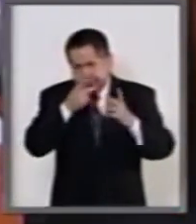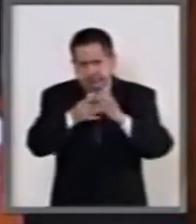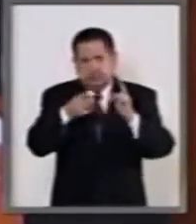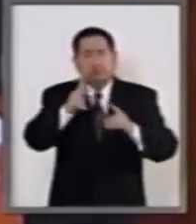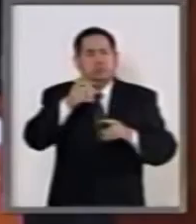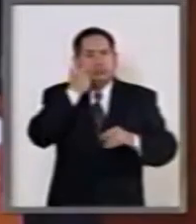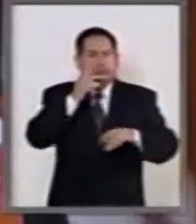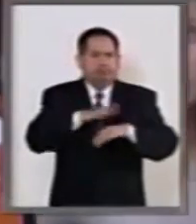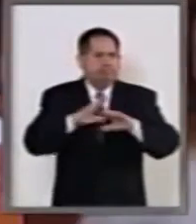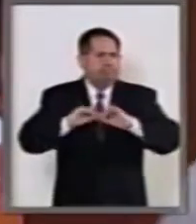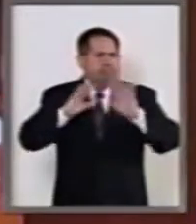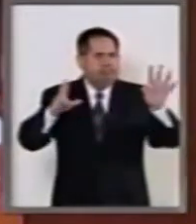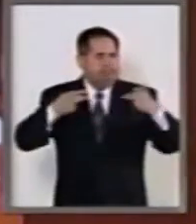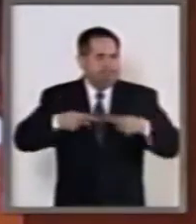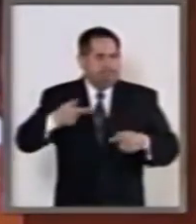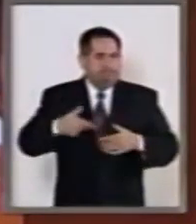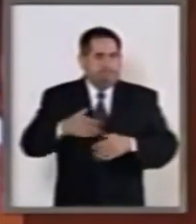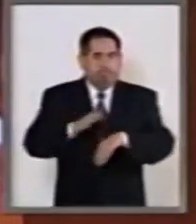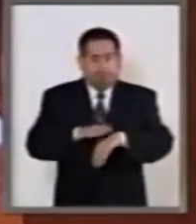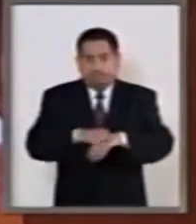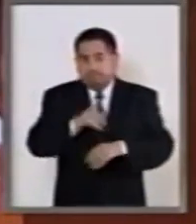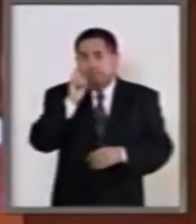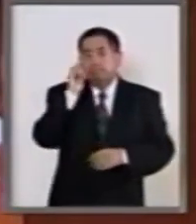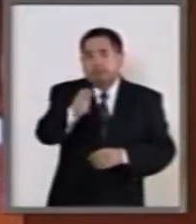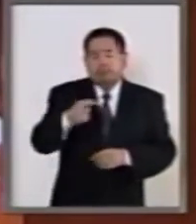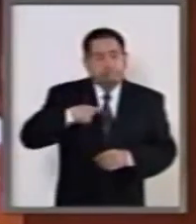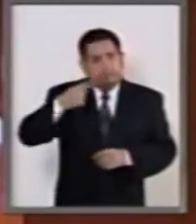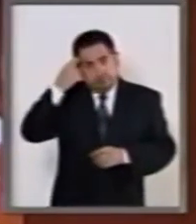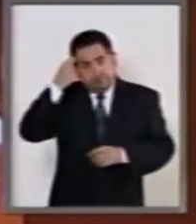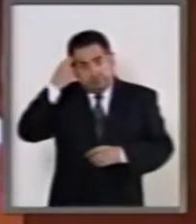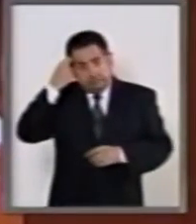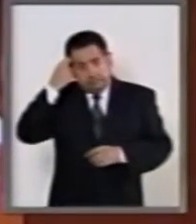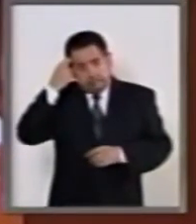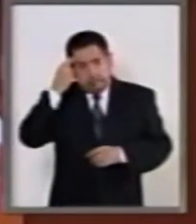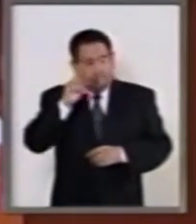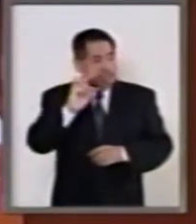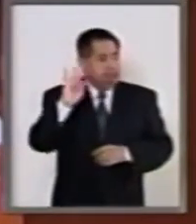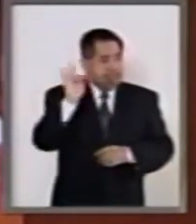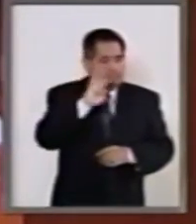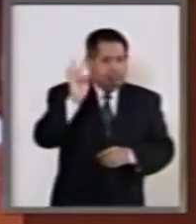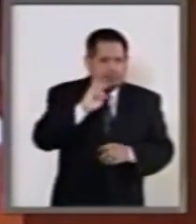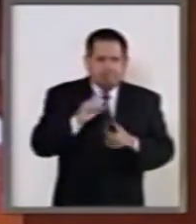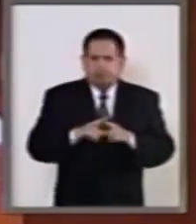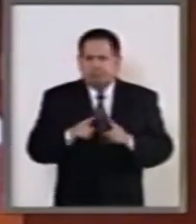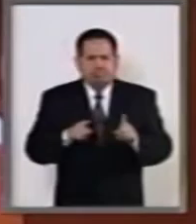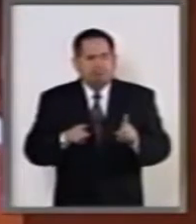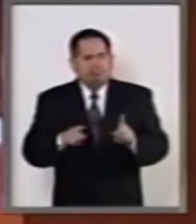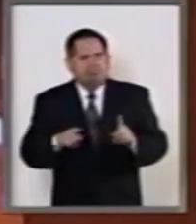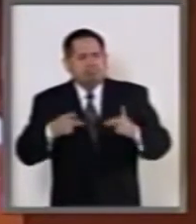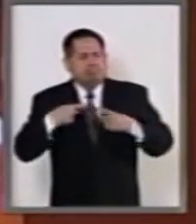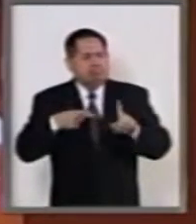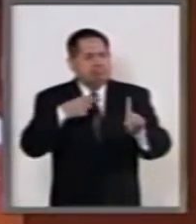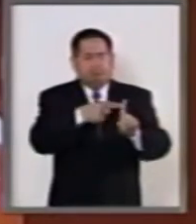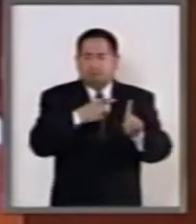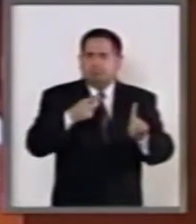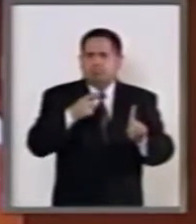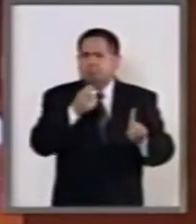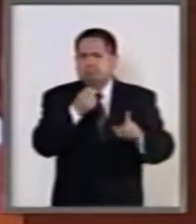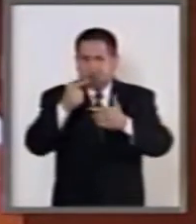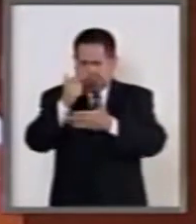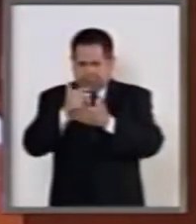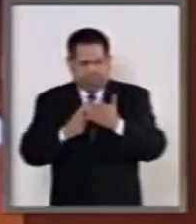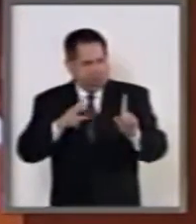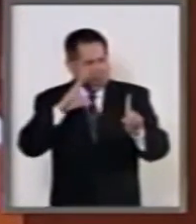quiero aclarar mi postura. Parto de la base de que estaríamos negándole esas prerrogativas a